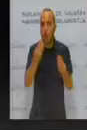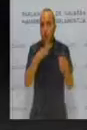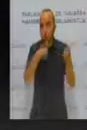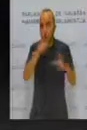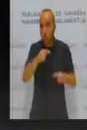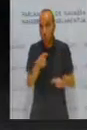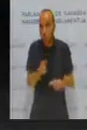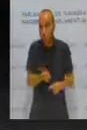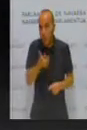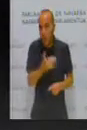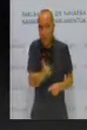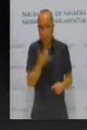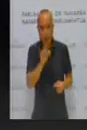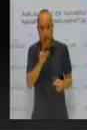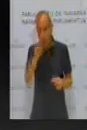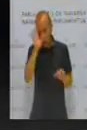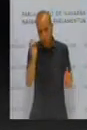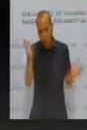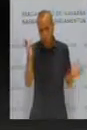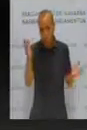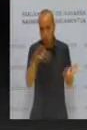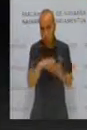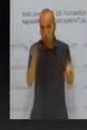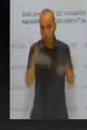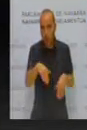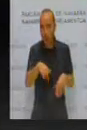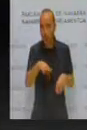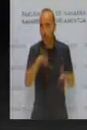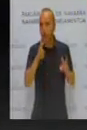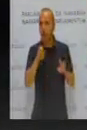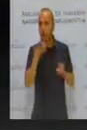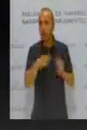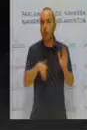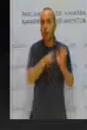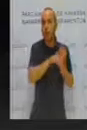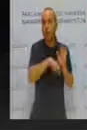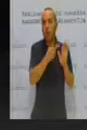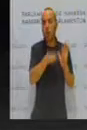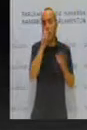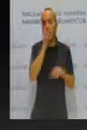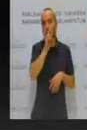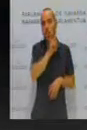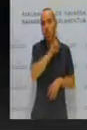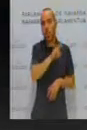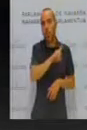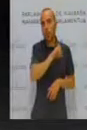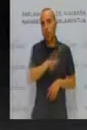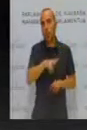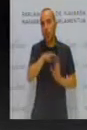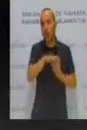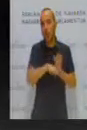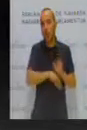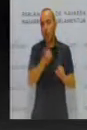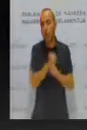lo pone en duda, pero que en aquellas cuestiones aplicadas del decreto ley del año 2012, de las condiciones laborales de los profesores,